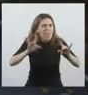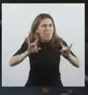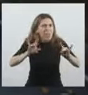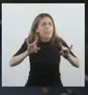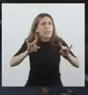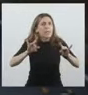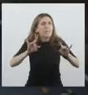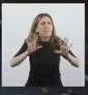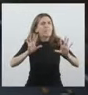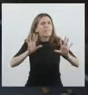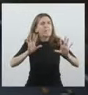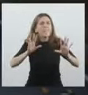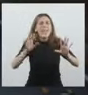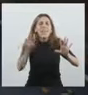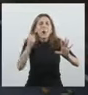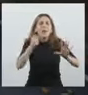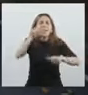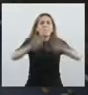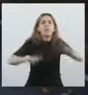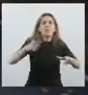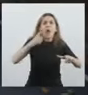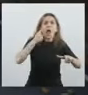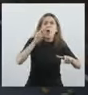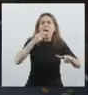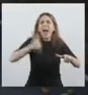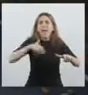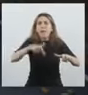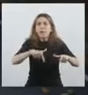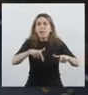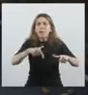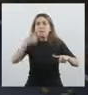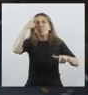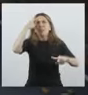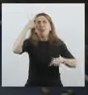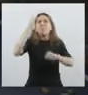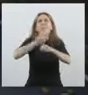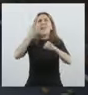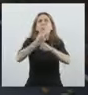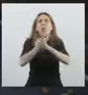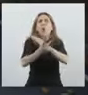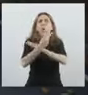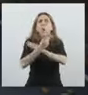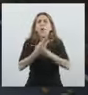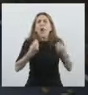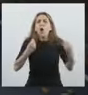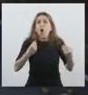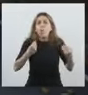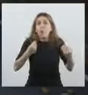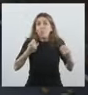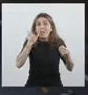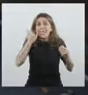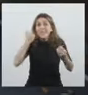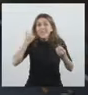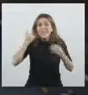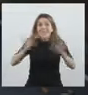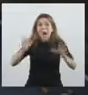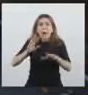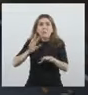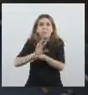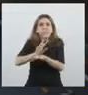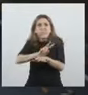argentinos y argentinas estemos de acuerdo en cuáles son nuestras prioridades ante la segunda ola. En estos